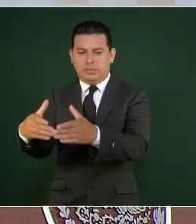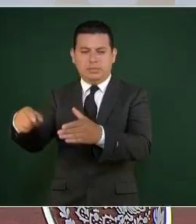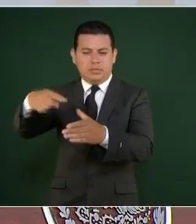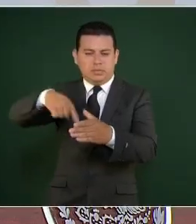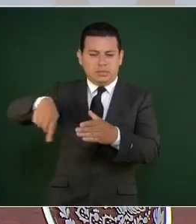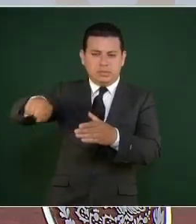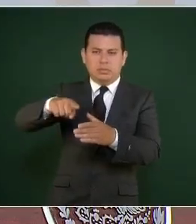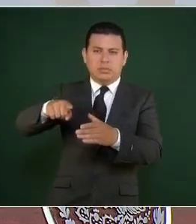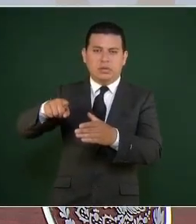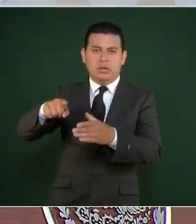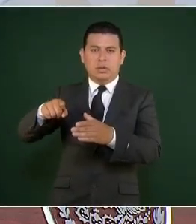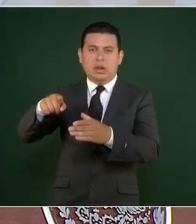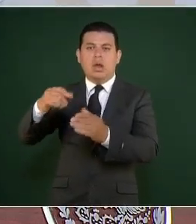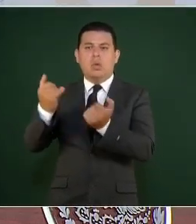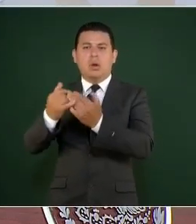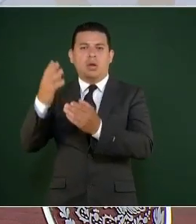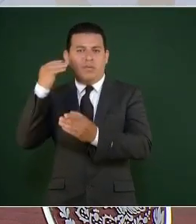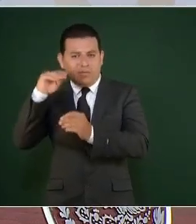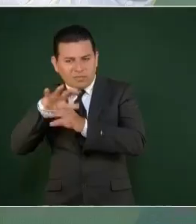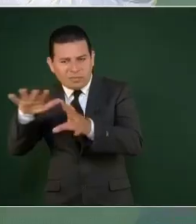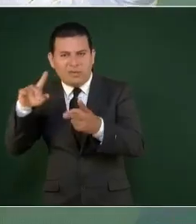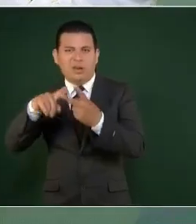de Radio Fórmula.